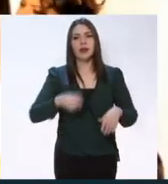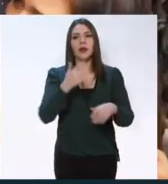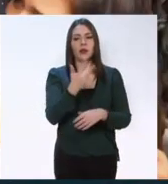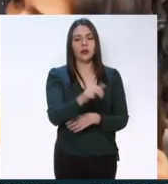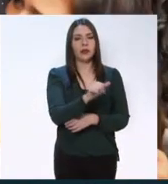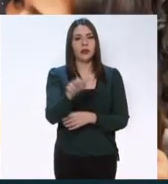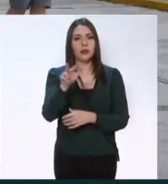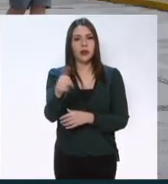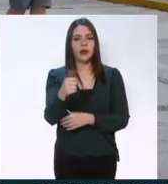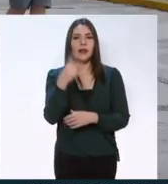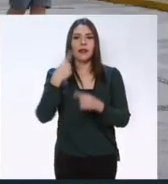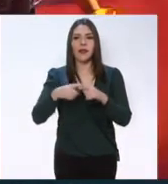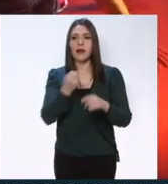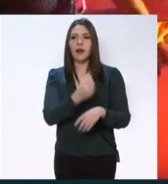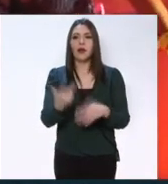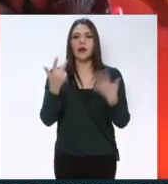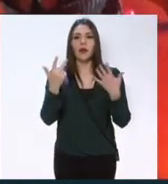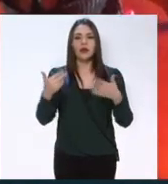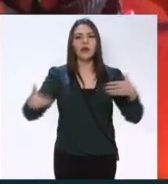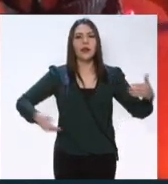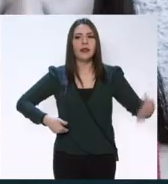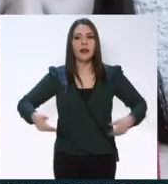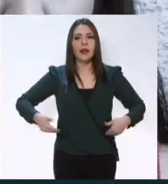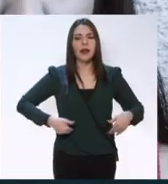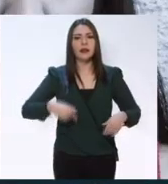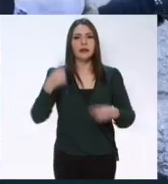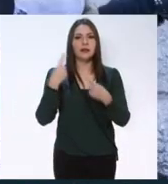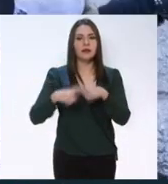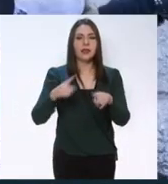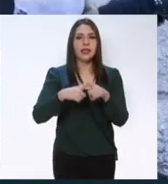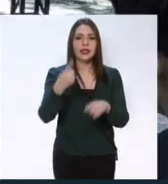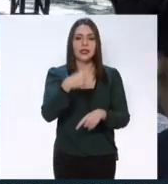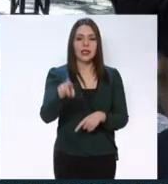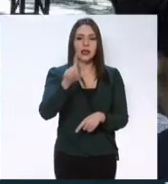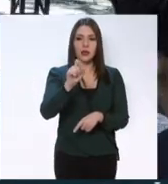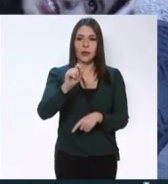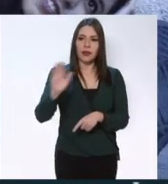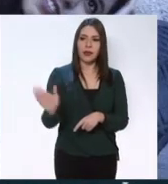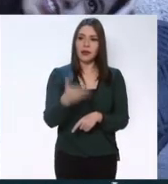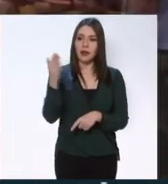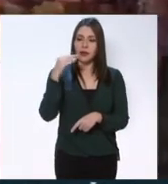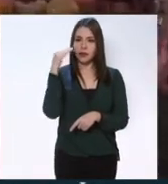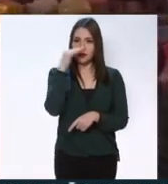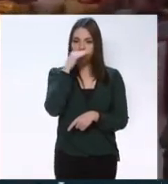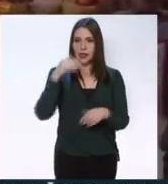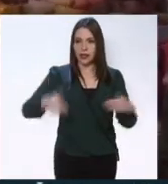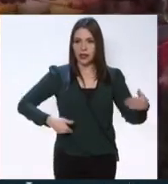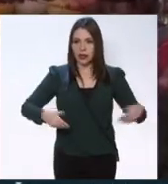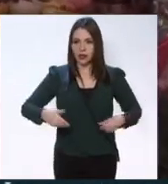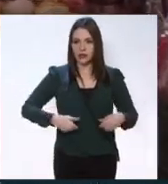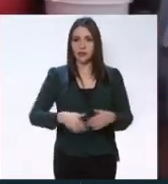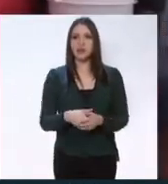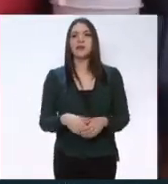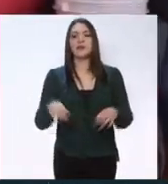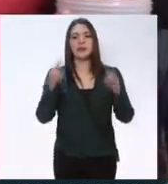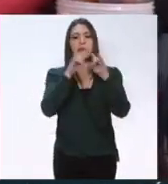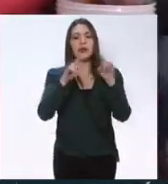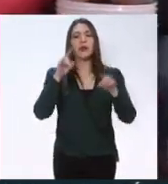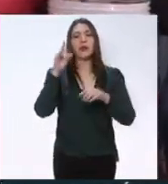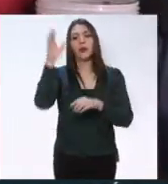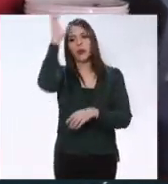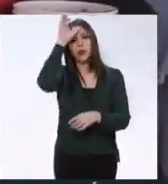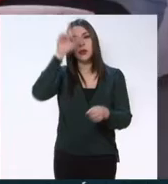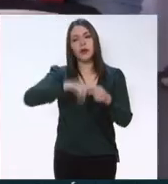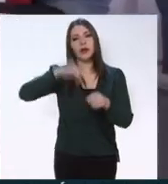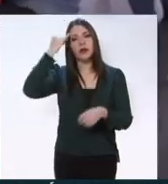y sedes al aire libre con 120 funciones de teatro, danzas y artes gratuitas. La Feria de las Culturas Indígenas,